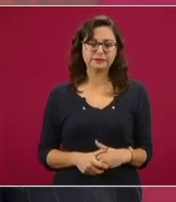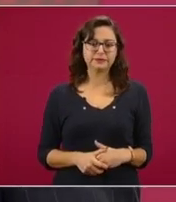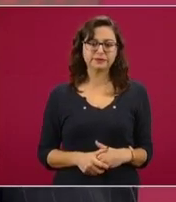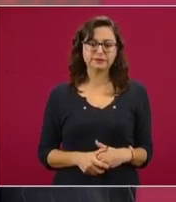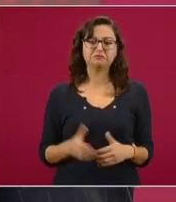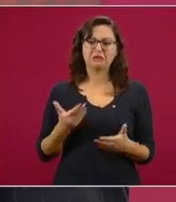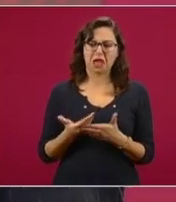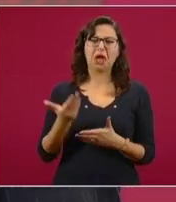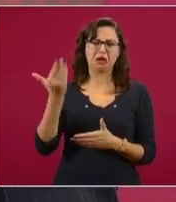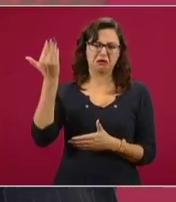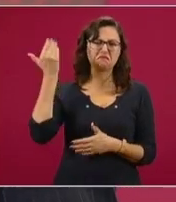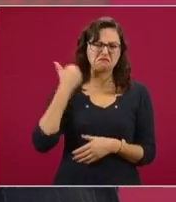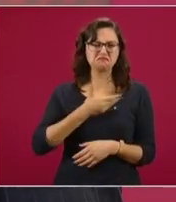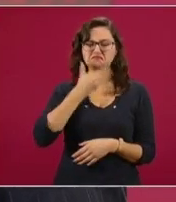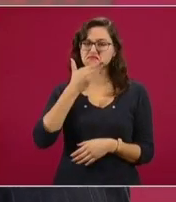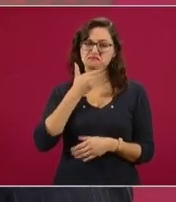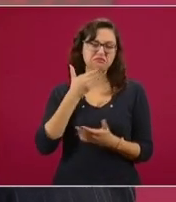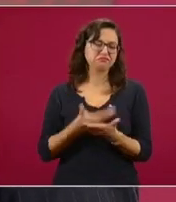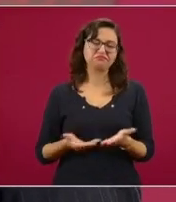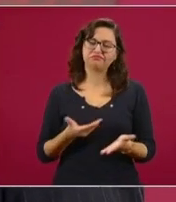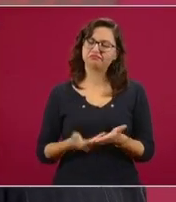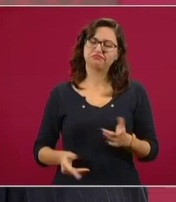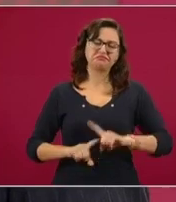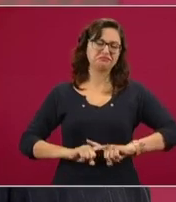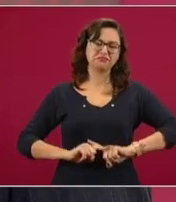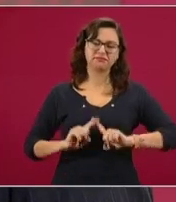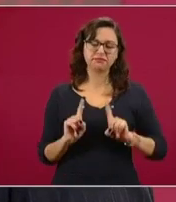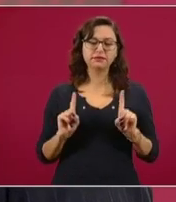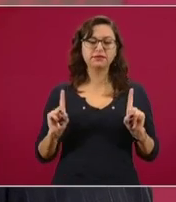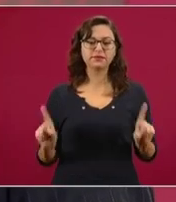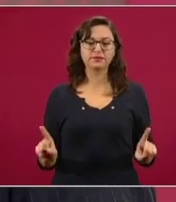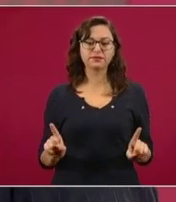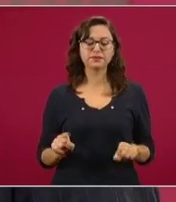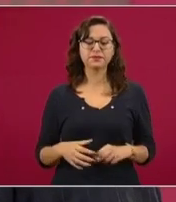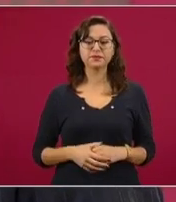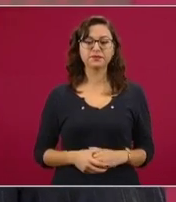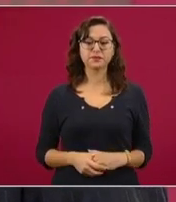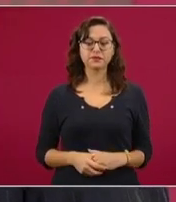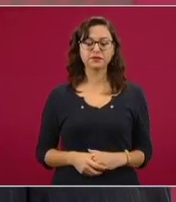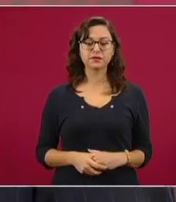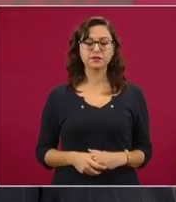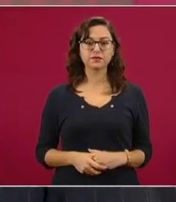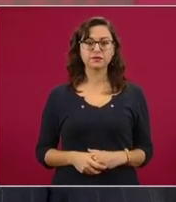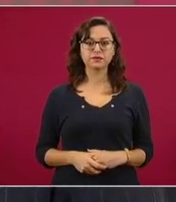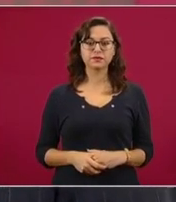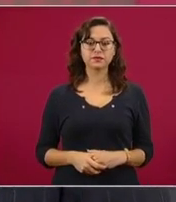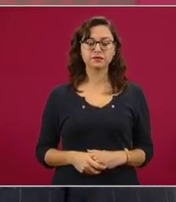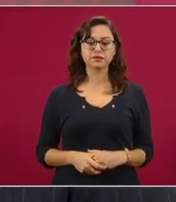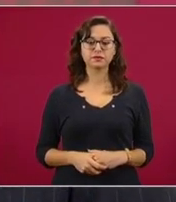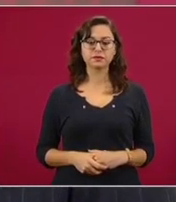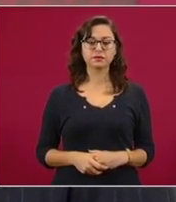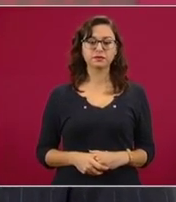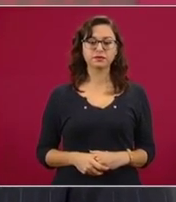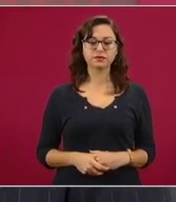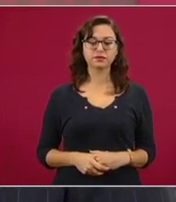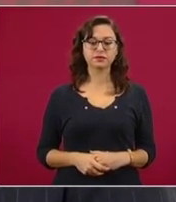pasó a ese tiempo también quiero es decir